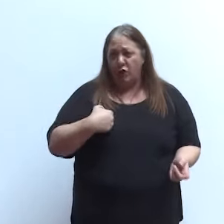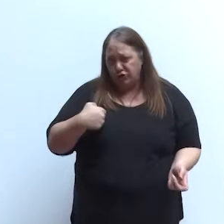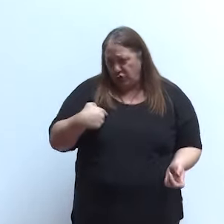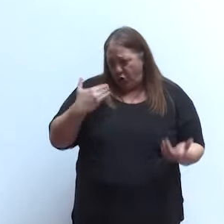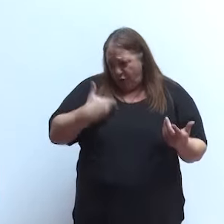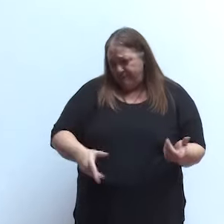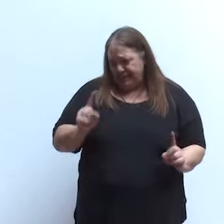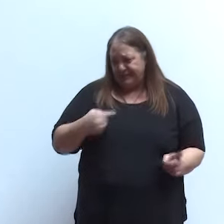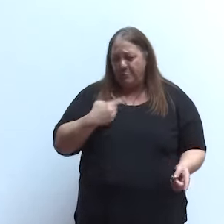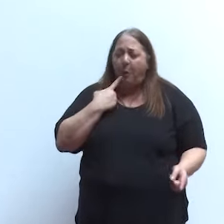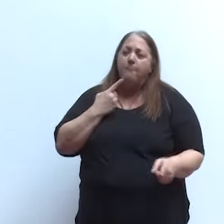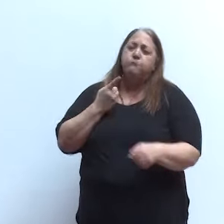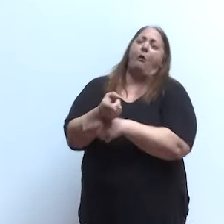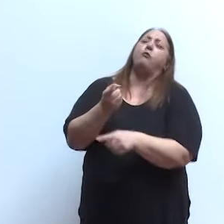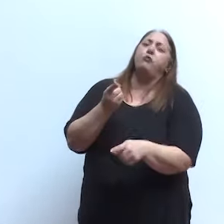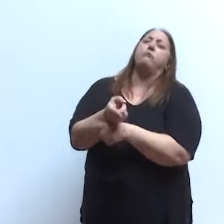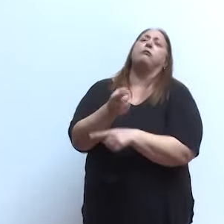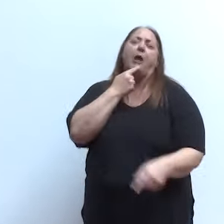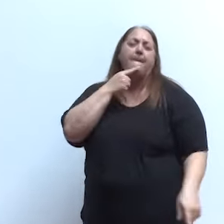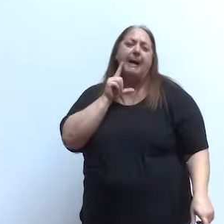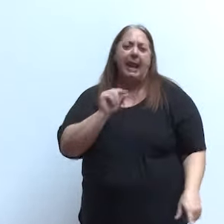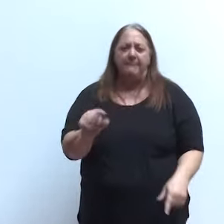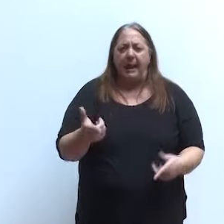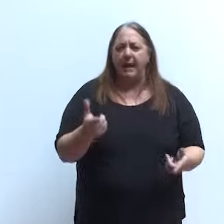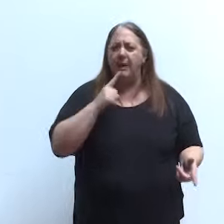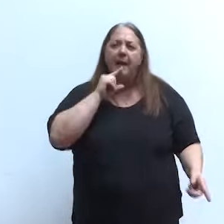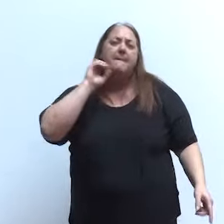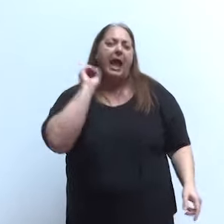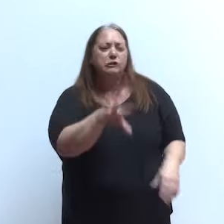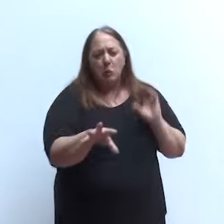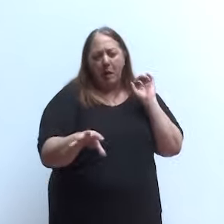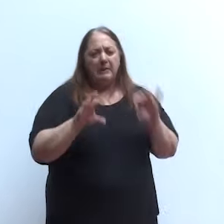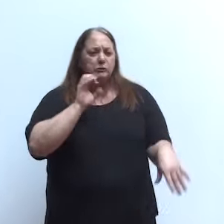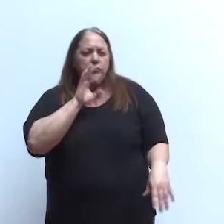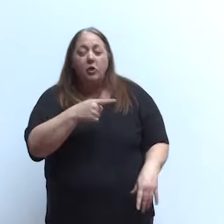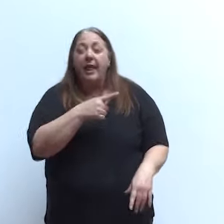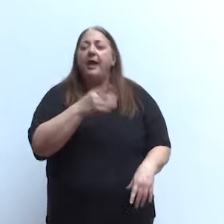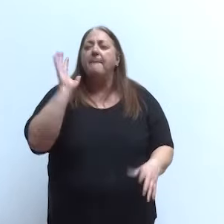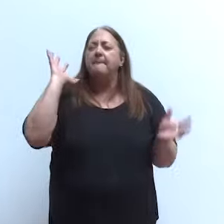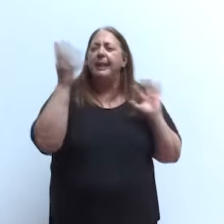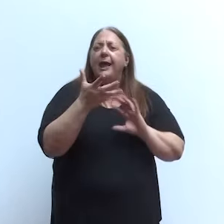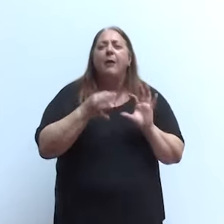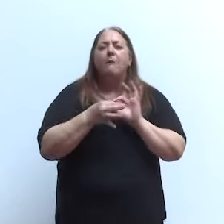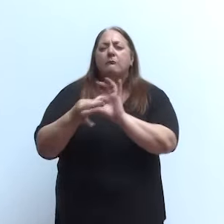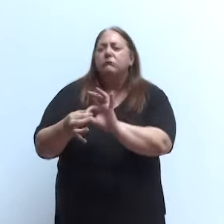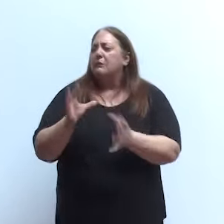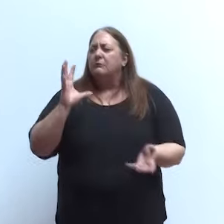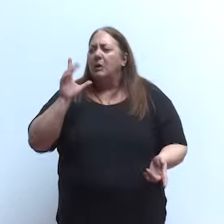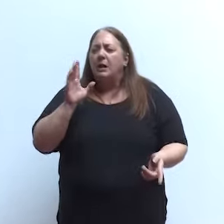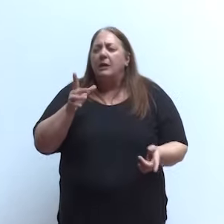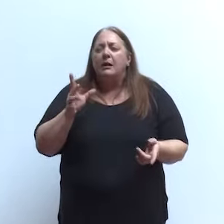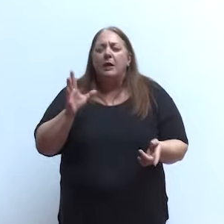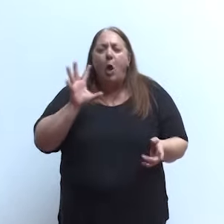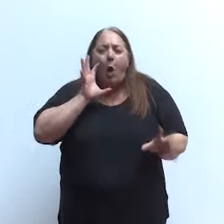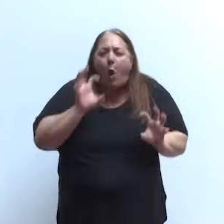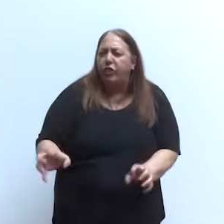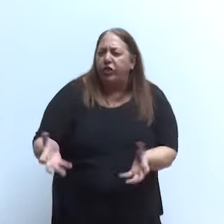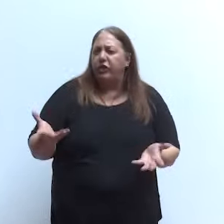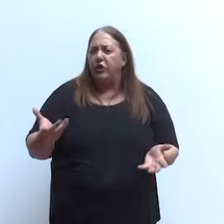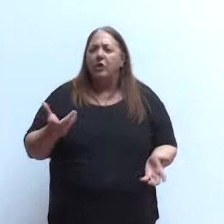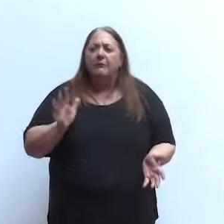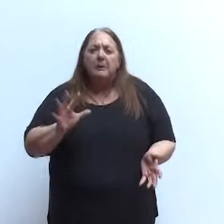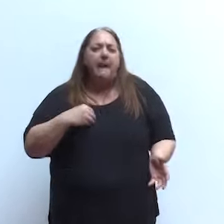ley me pregunto también cuánto del voto de mi ley está vinculado al odio no a las pasiones bajas no se fueron guardando